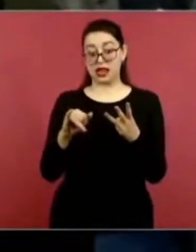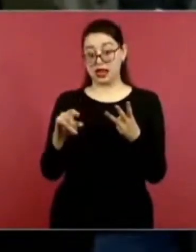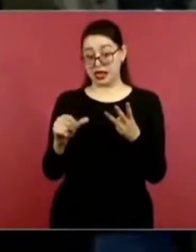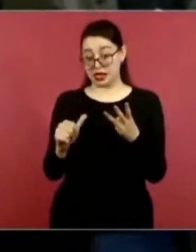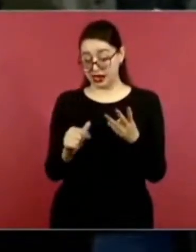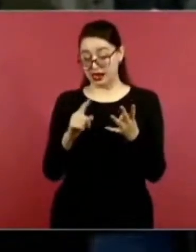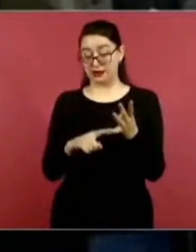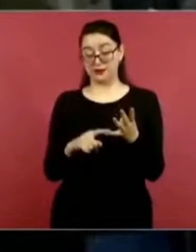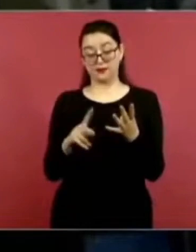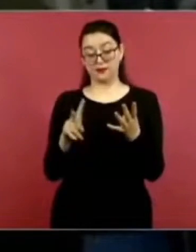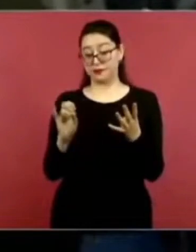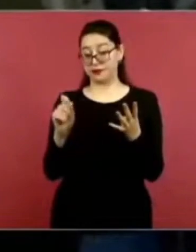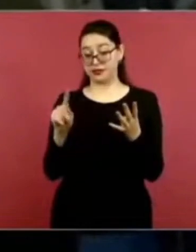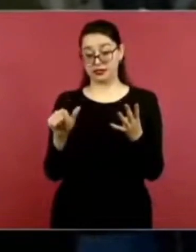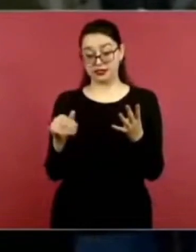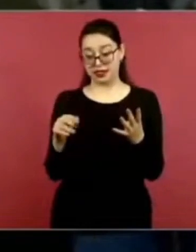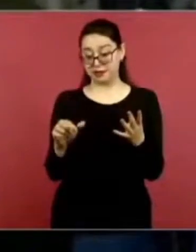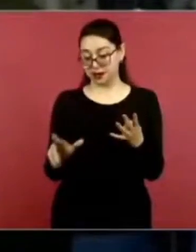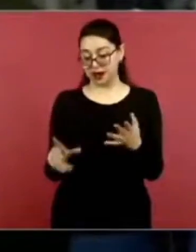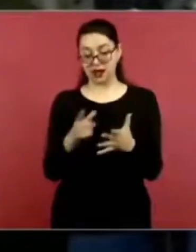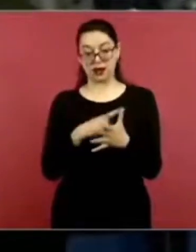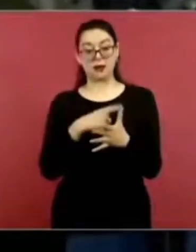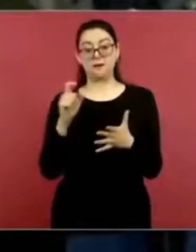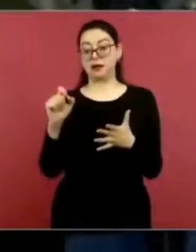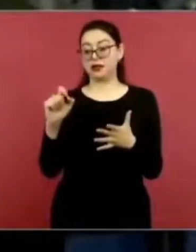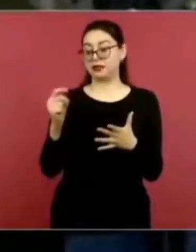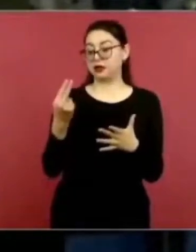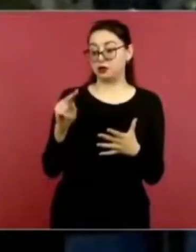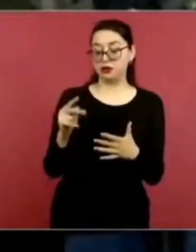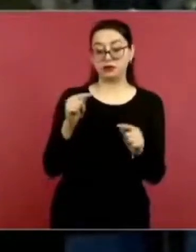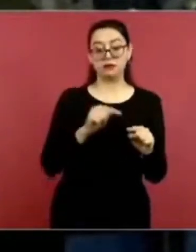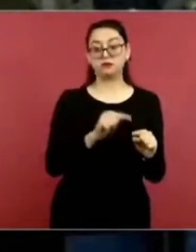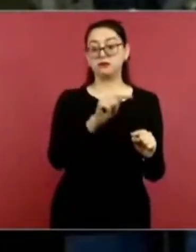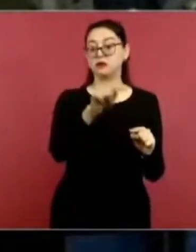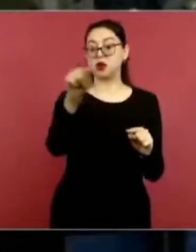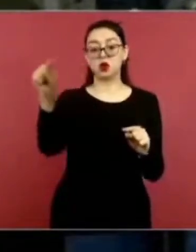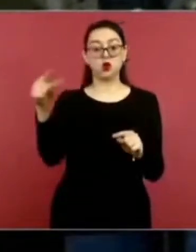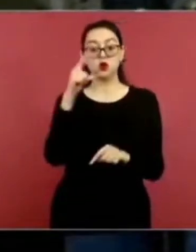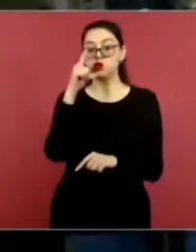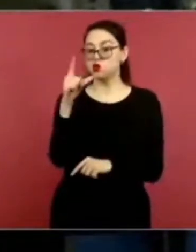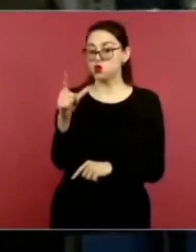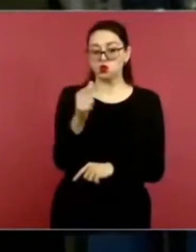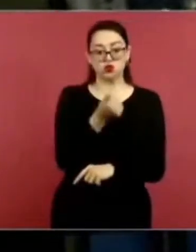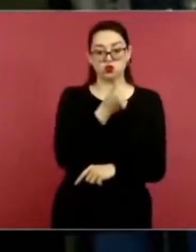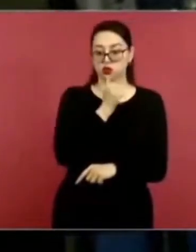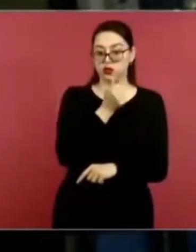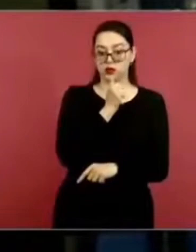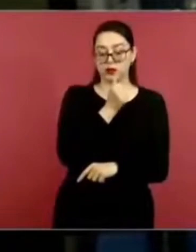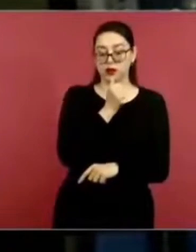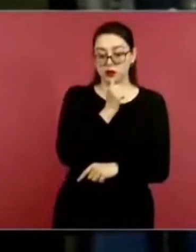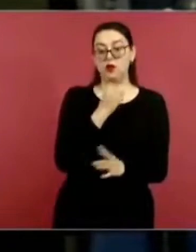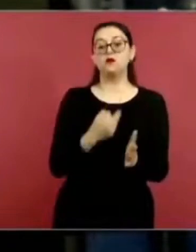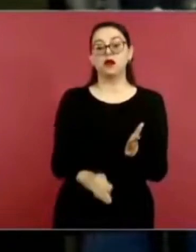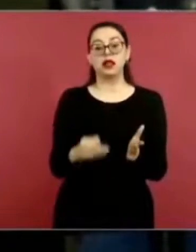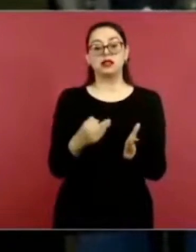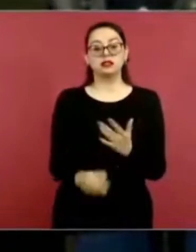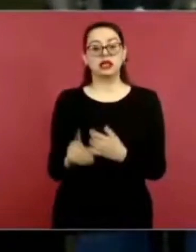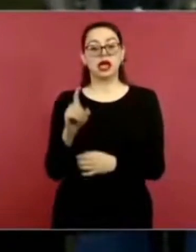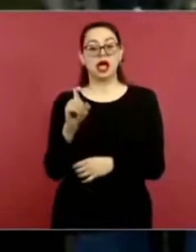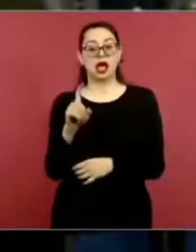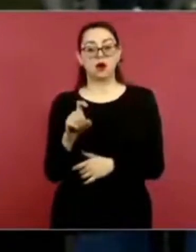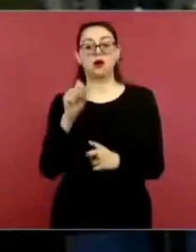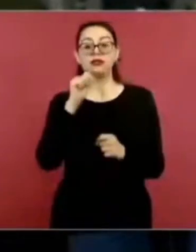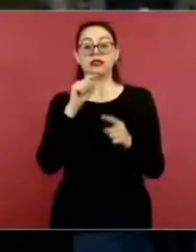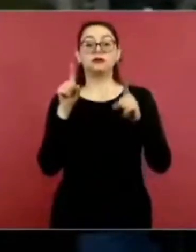de Noviembre, son muchas las colonias todavía que pues no tienen luz, no tienen agua. Y, por ejemplo, el fraccionamiento